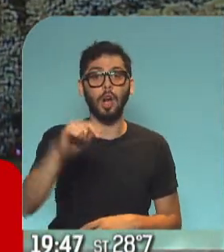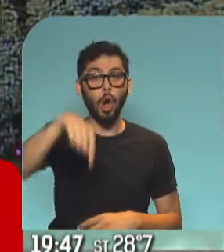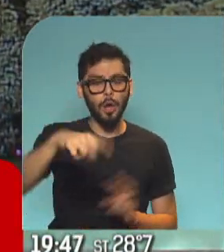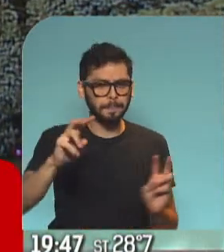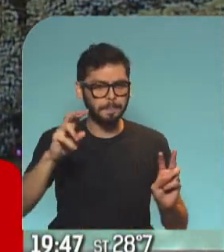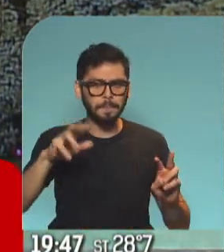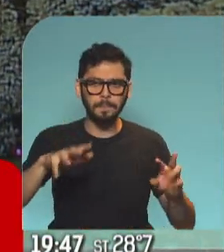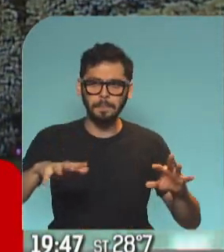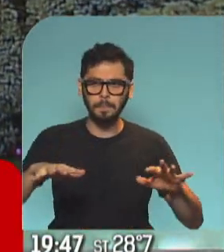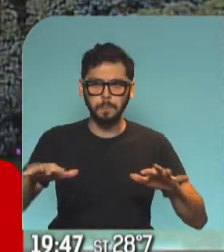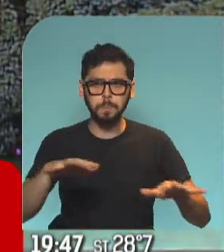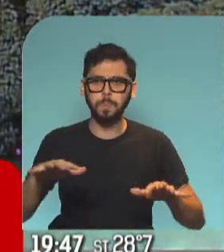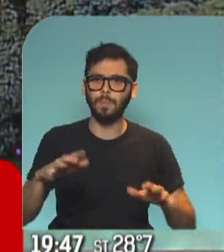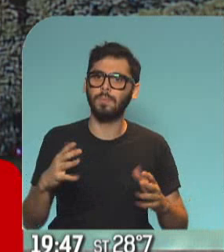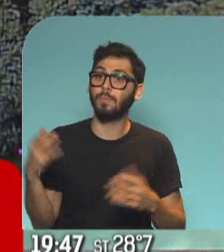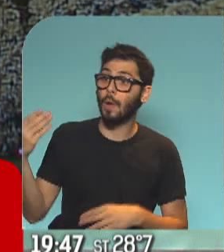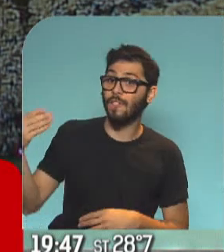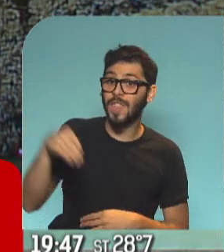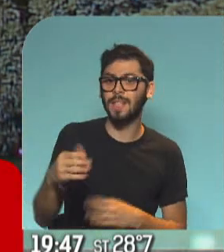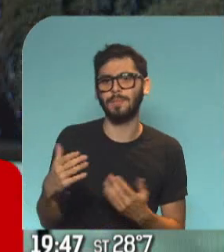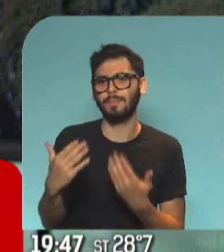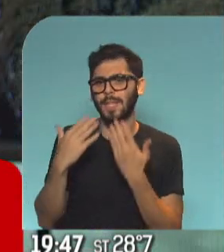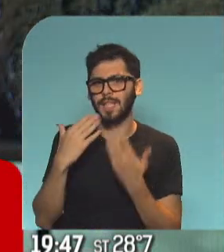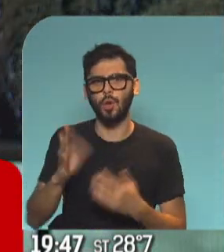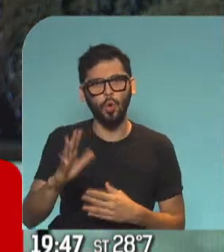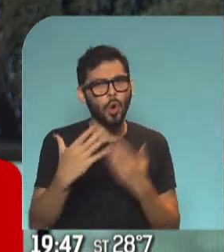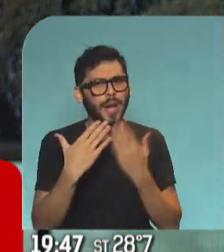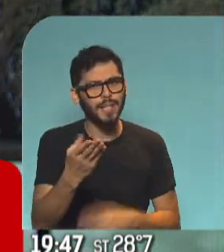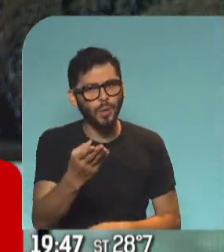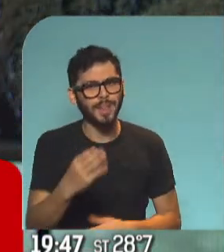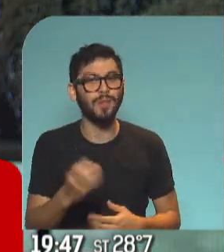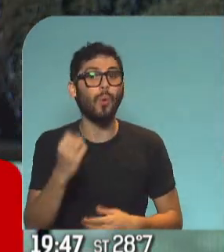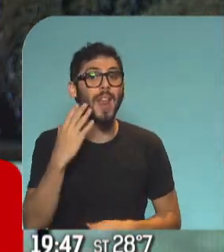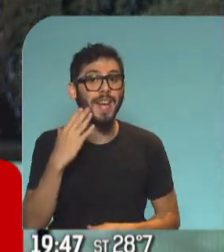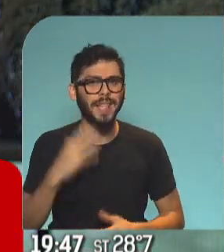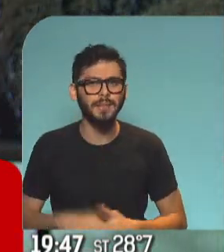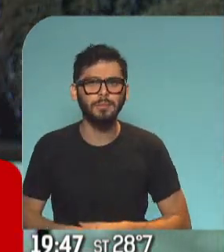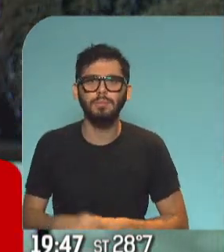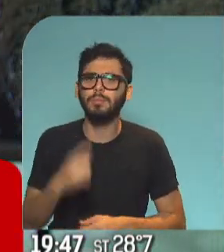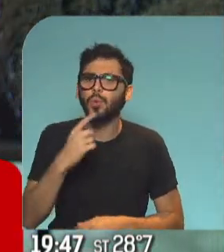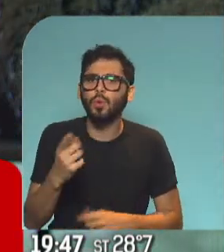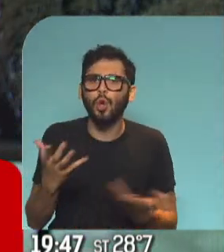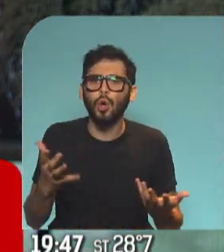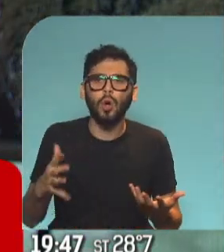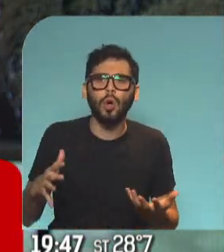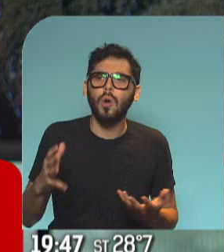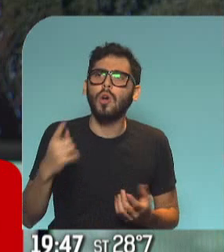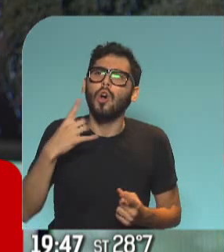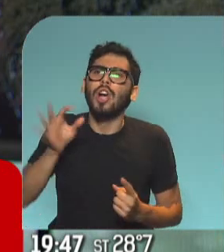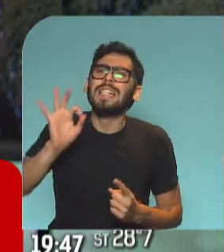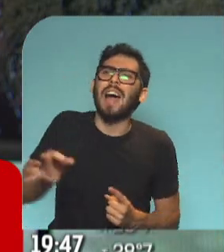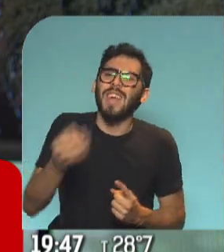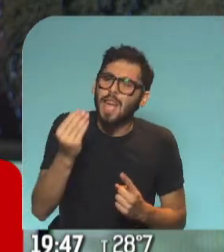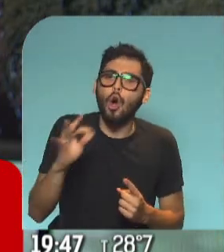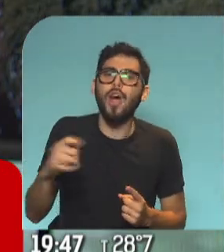ruido más fuerte. Gracias por venir. Muchas gracias. Buenas tardes. A ustedes. Buenas tardes. ¿Qué saben o qué quieren saber?